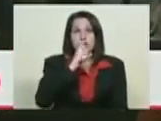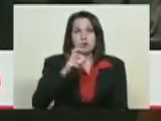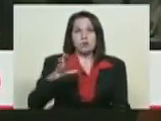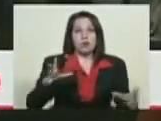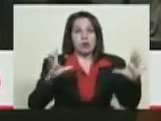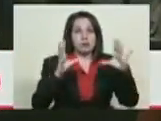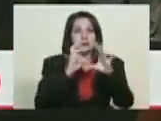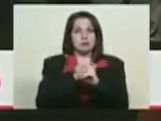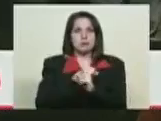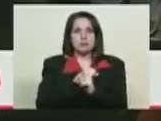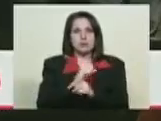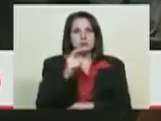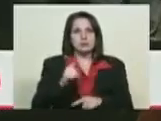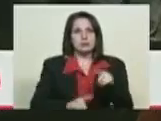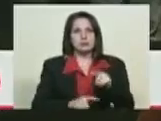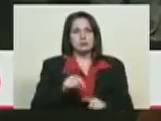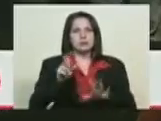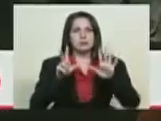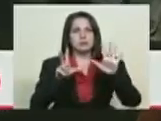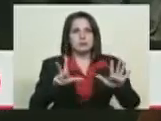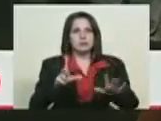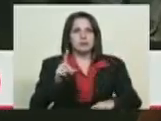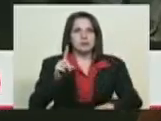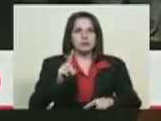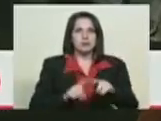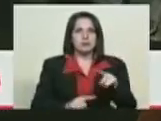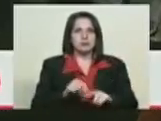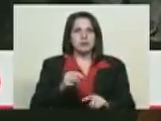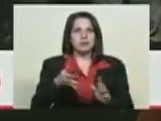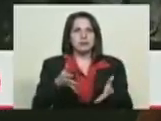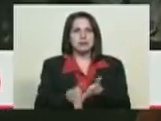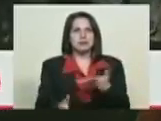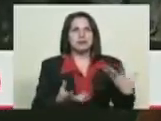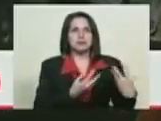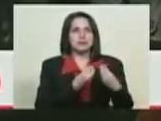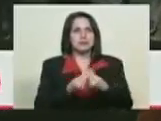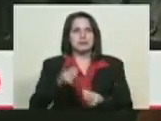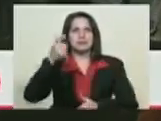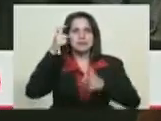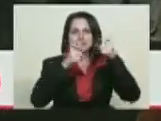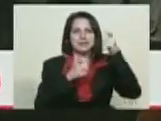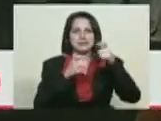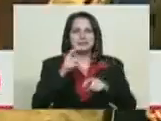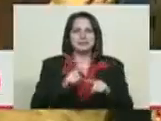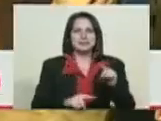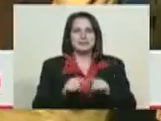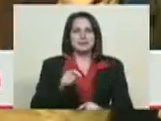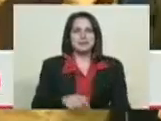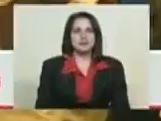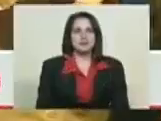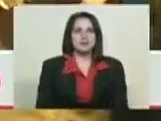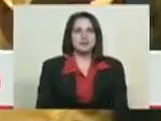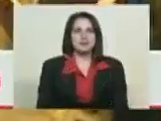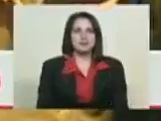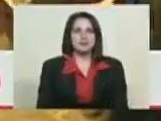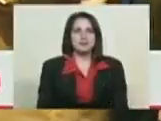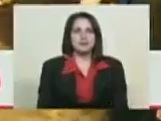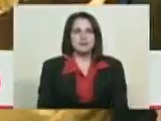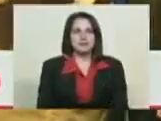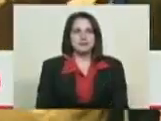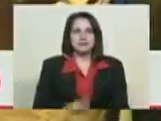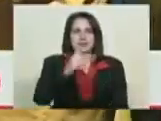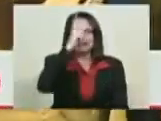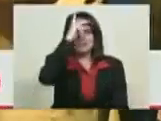noche del 8 de diciembre, estar al lado de ese gigante. Yo lo recuerdo clarito.